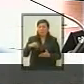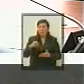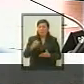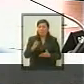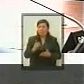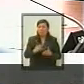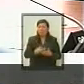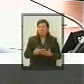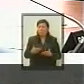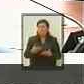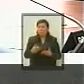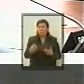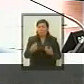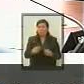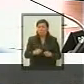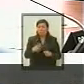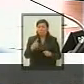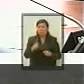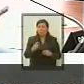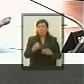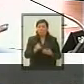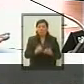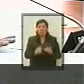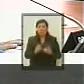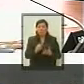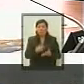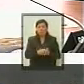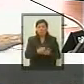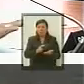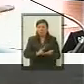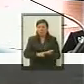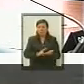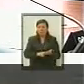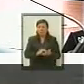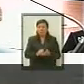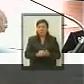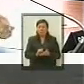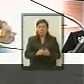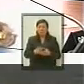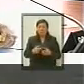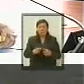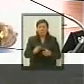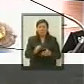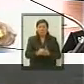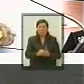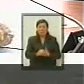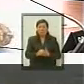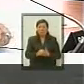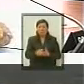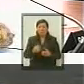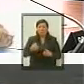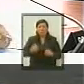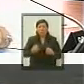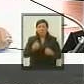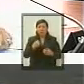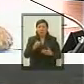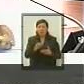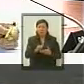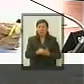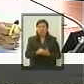emitir documentos cancelatorio para la cancelación del impuesto general a las ventas que graven los servicios de transporte de